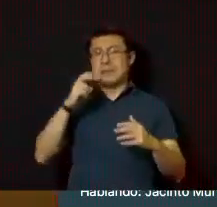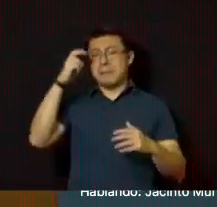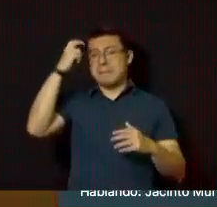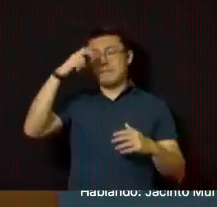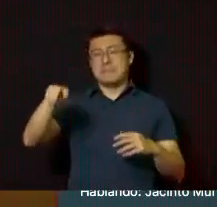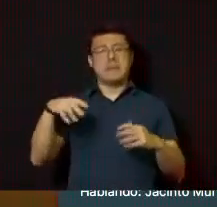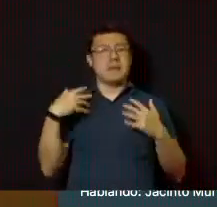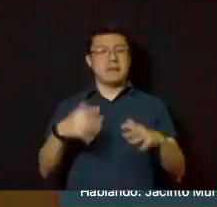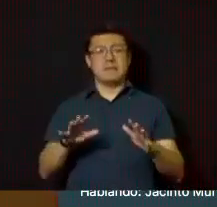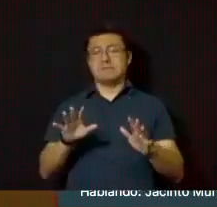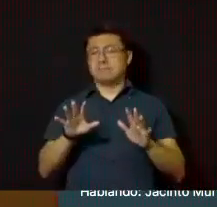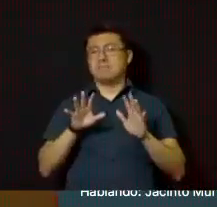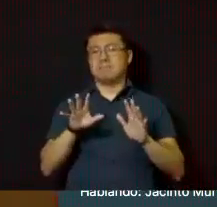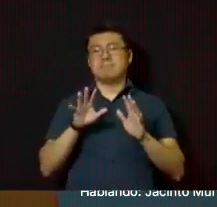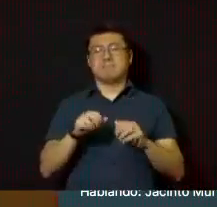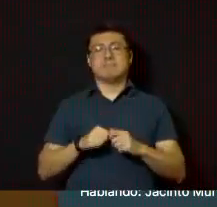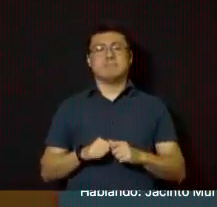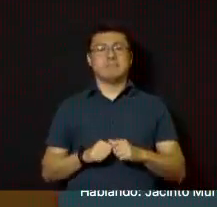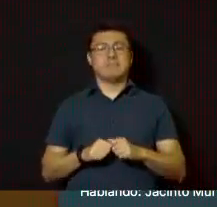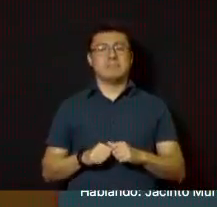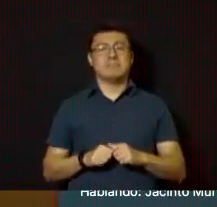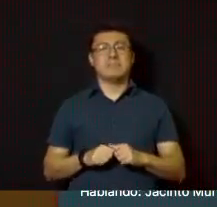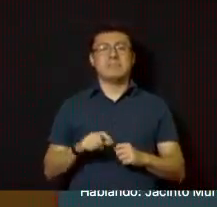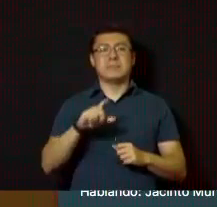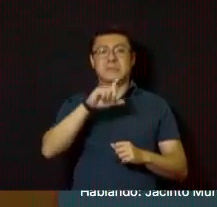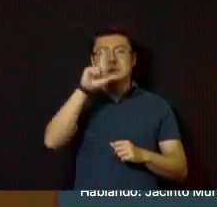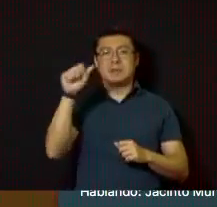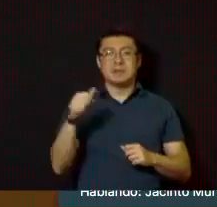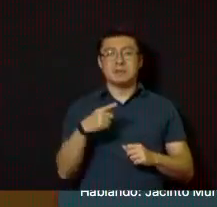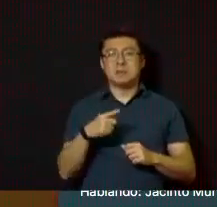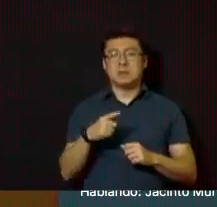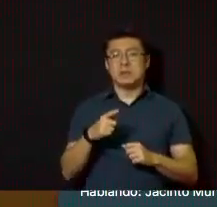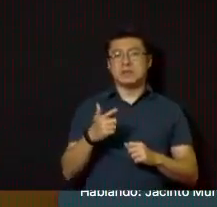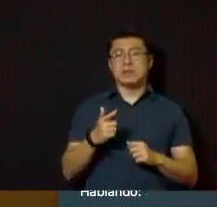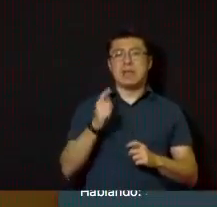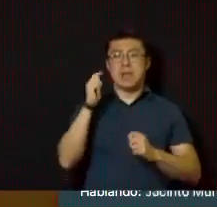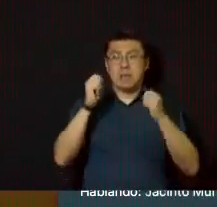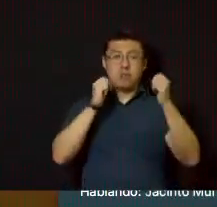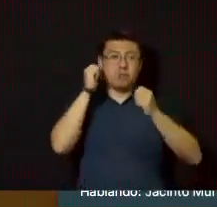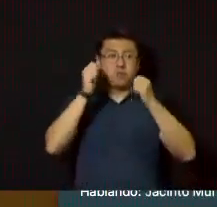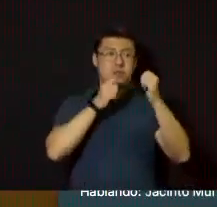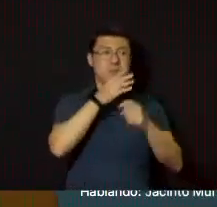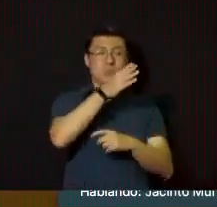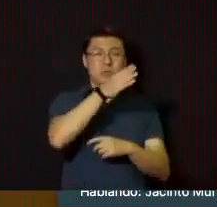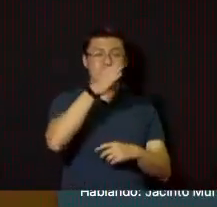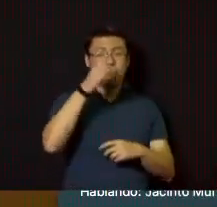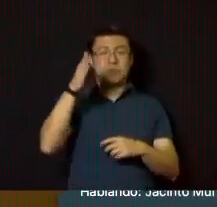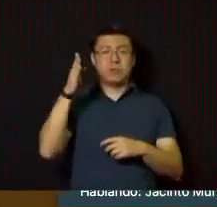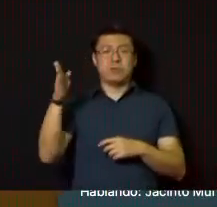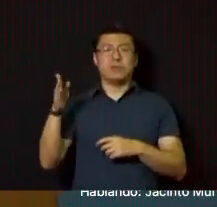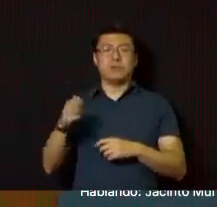Luego salimos a los tours en cada ciudad y me acuerdo en Tailandia